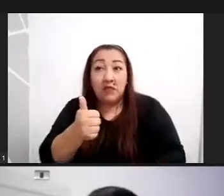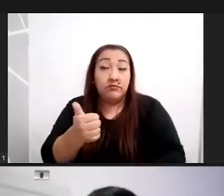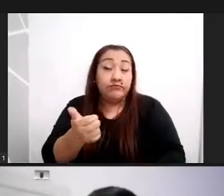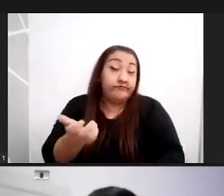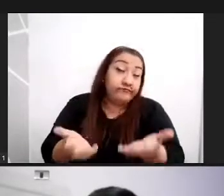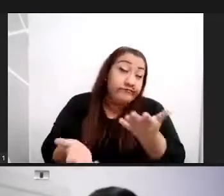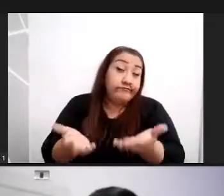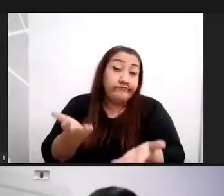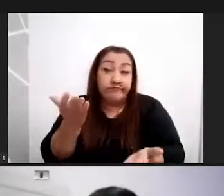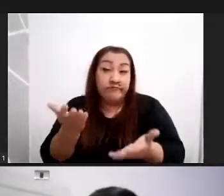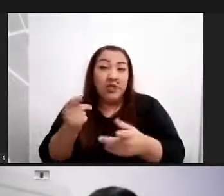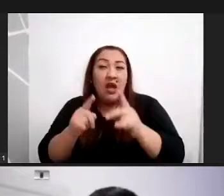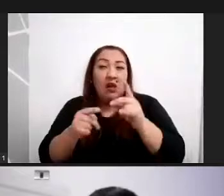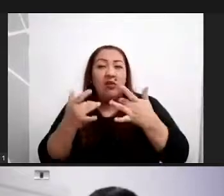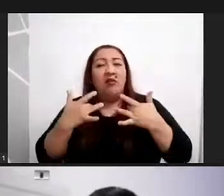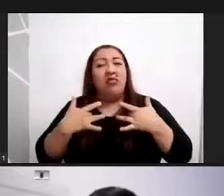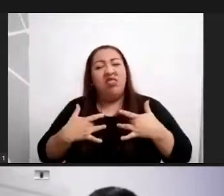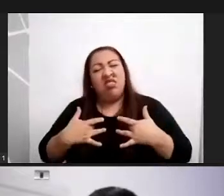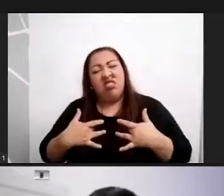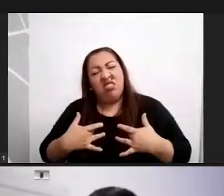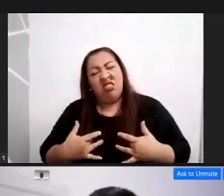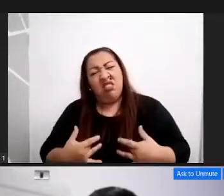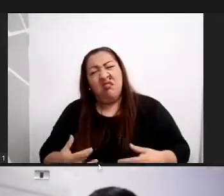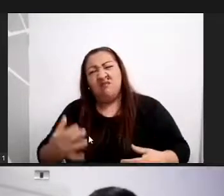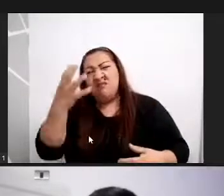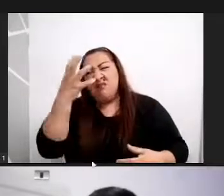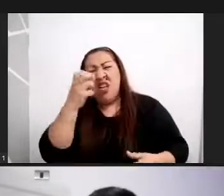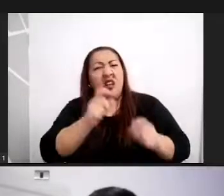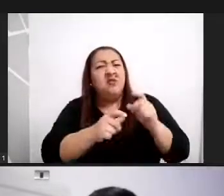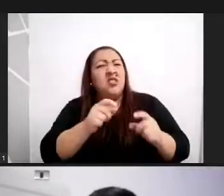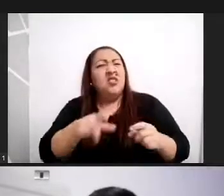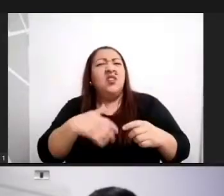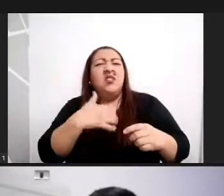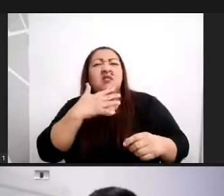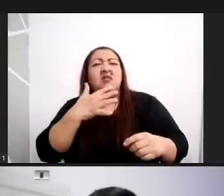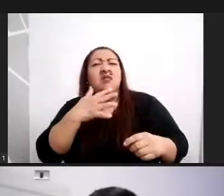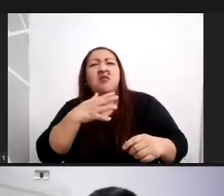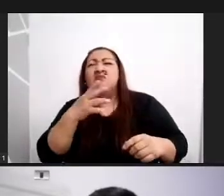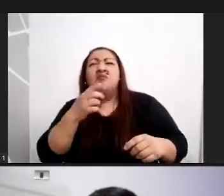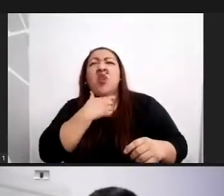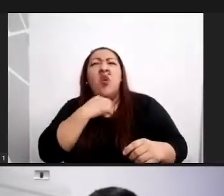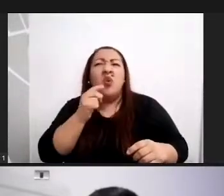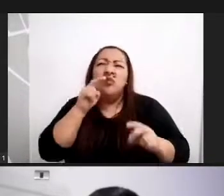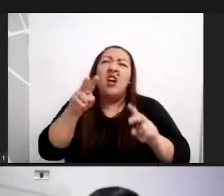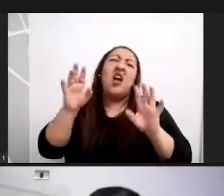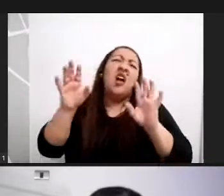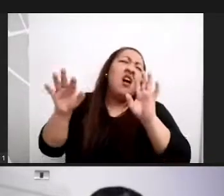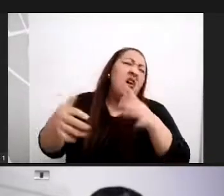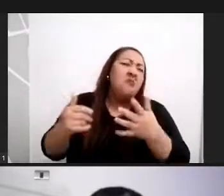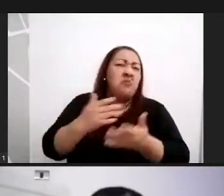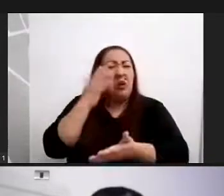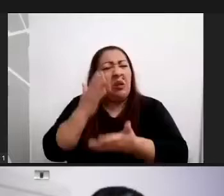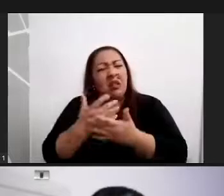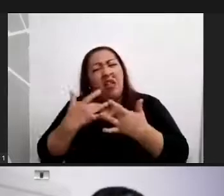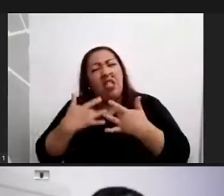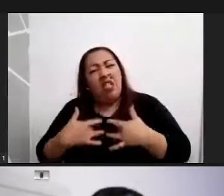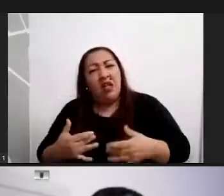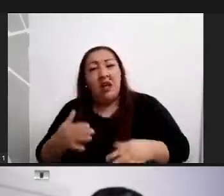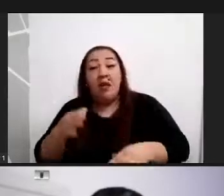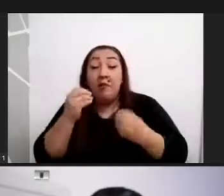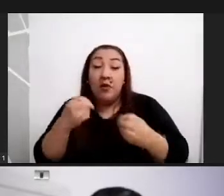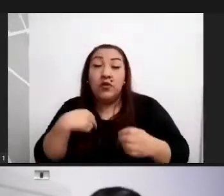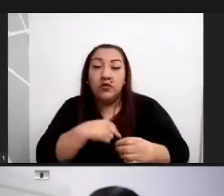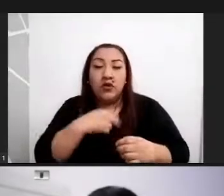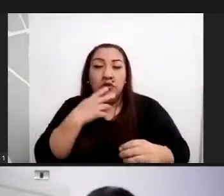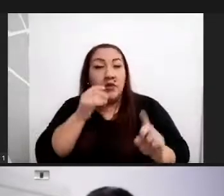ha defeccionado a gran parte de la población, nos coloca en una situación en la que debemos ser